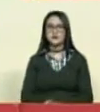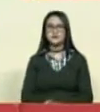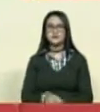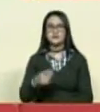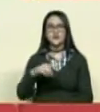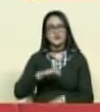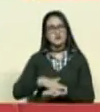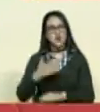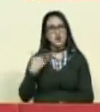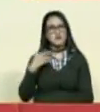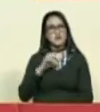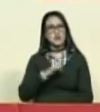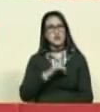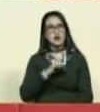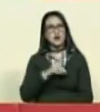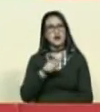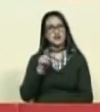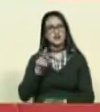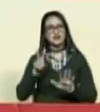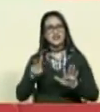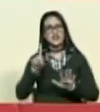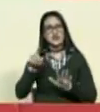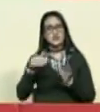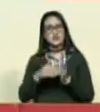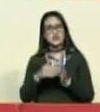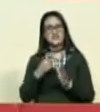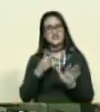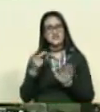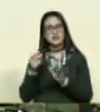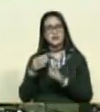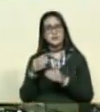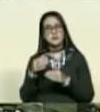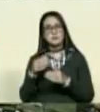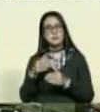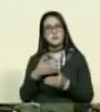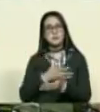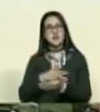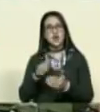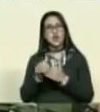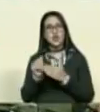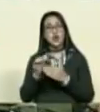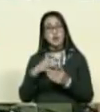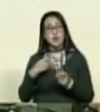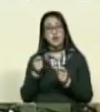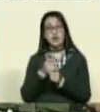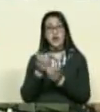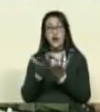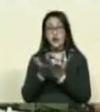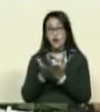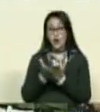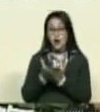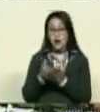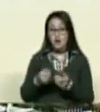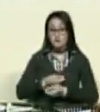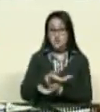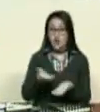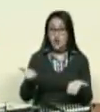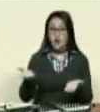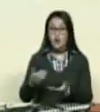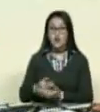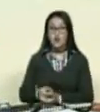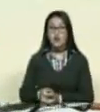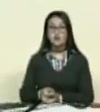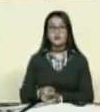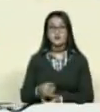sabe por qué me duele? Porque esos 71.700 millones de dólares pudieran haberse convertido en escuelas,